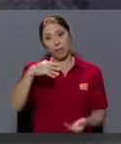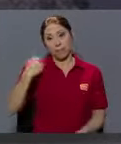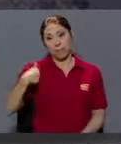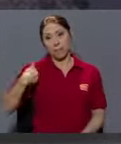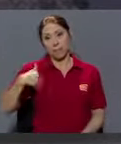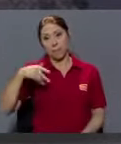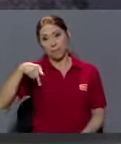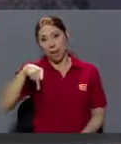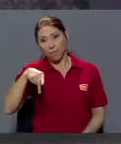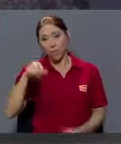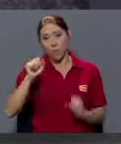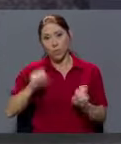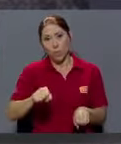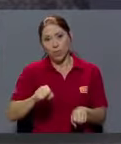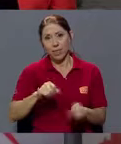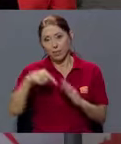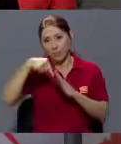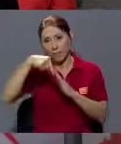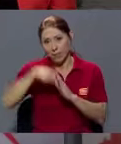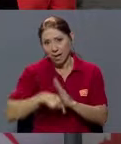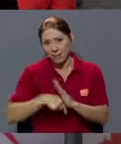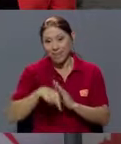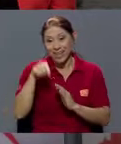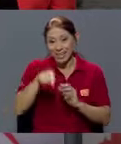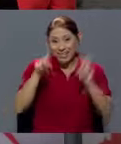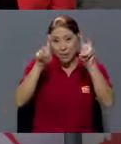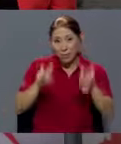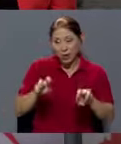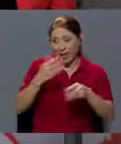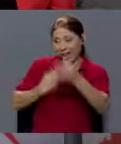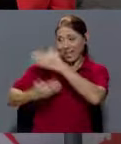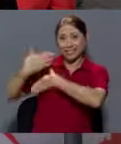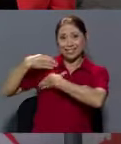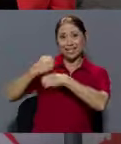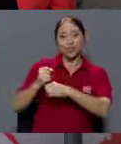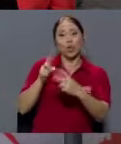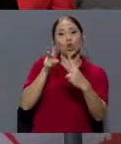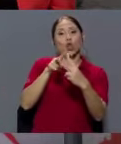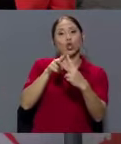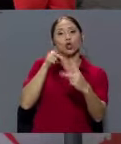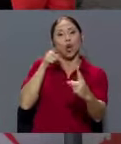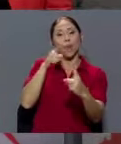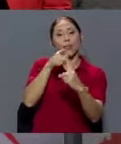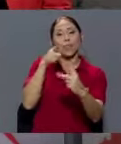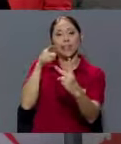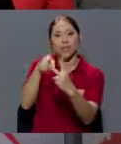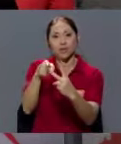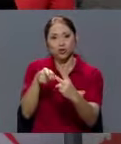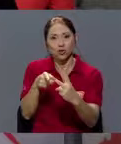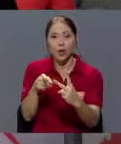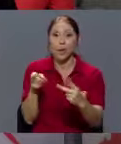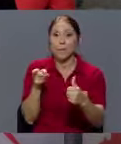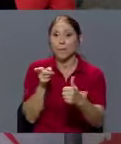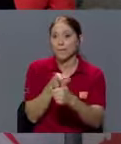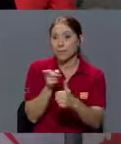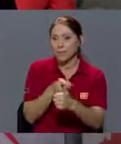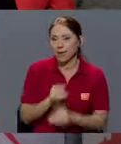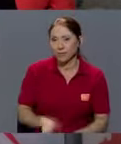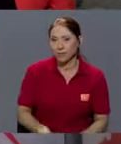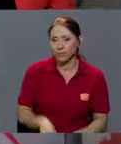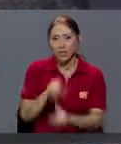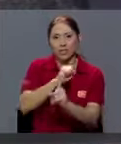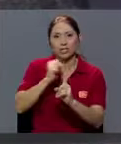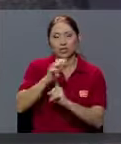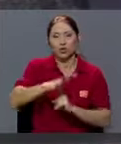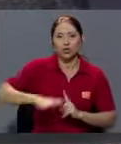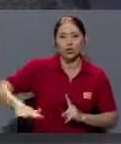Pablo puede ampliar, esta prueba se hizo con dos objetivos. En primer lugar, lo que señalaba Francisco, de